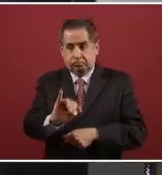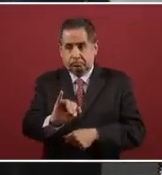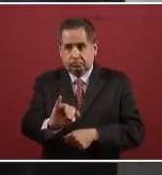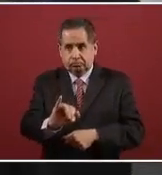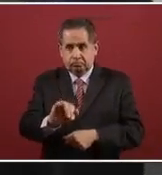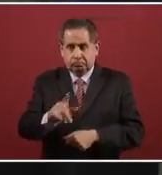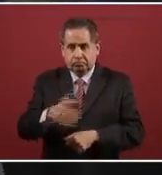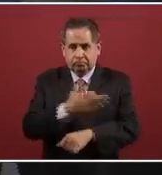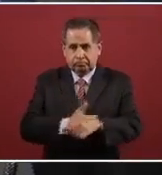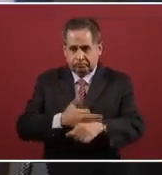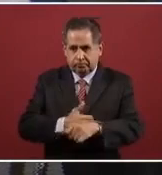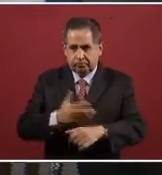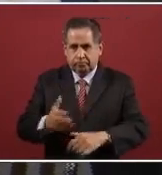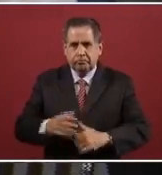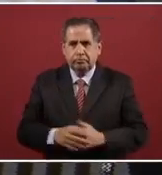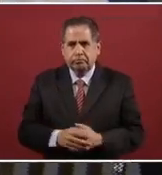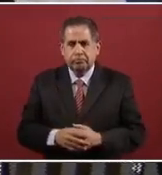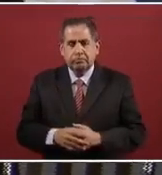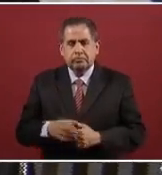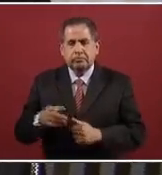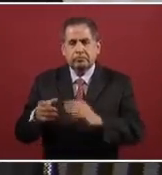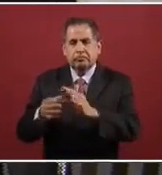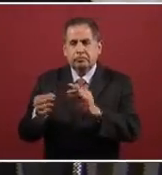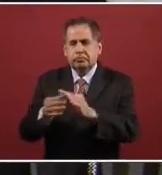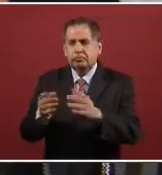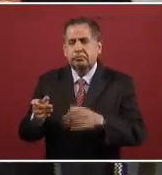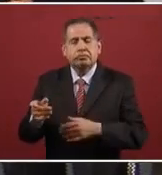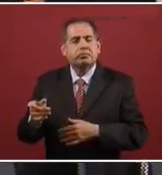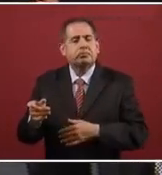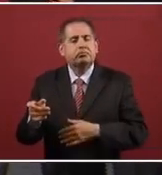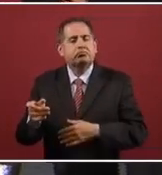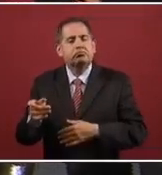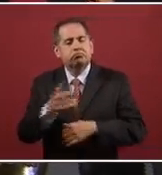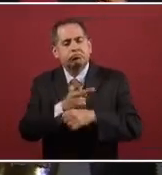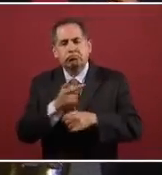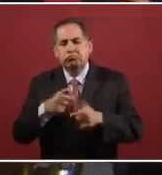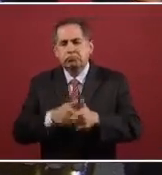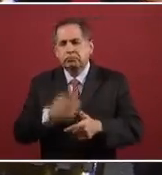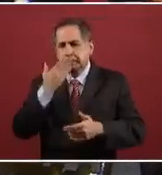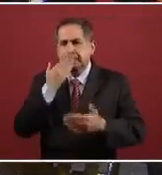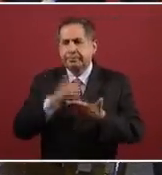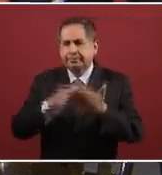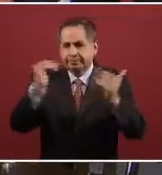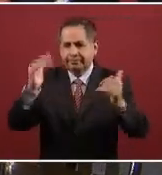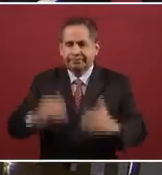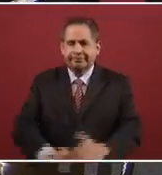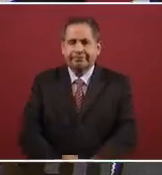por la tarde. Invitarlos para que estén aquí con nosotros. Muy bien.